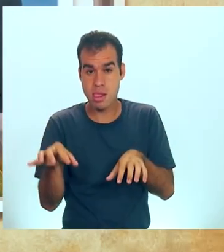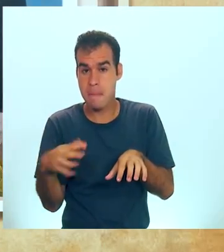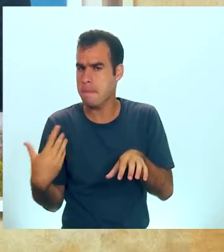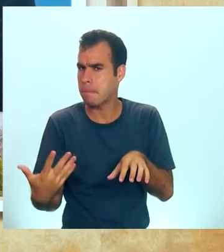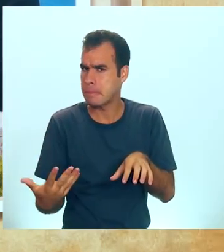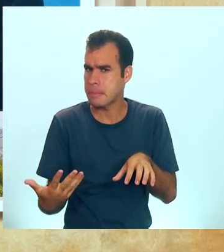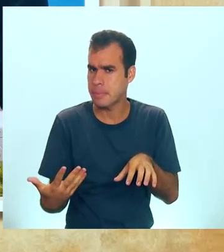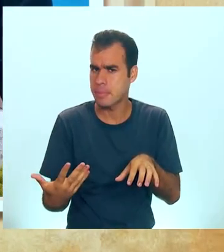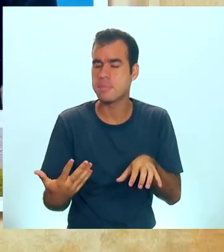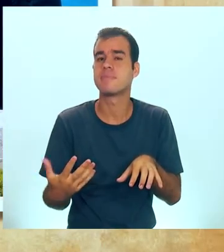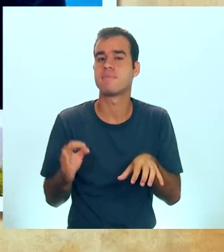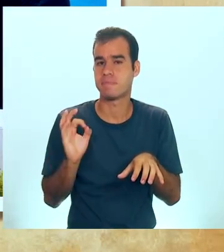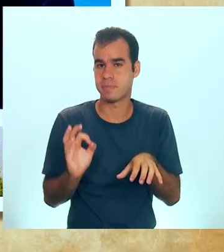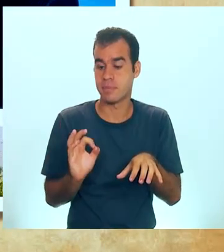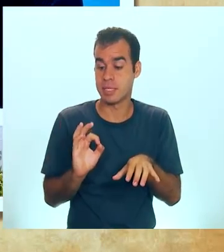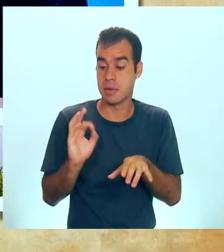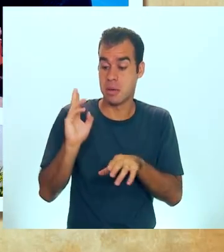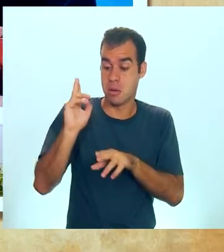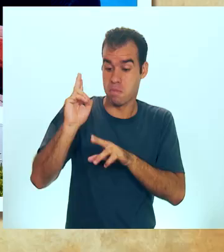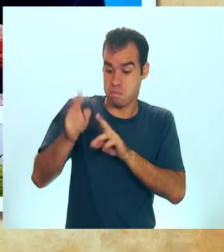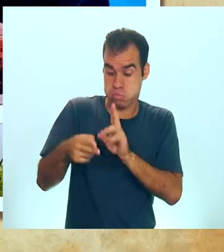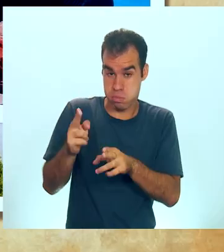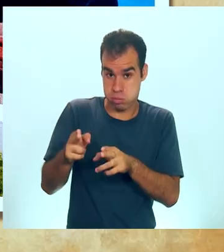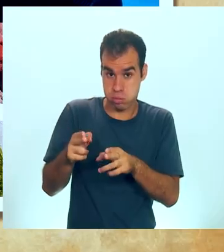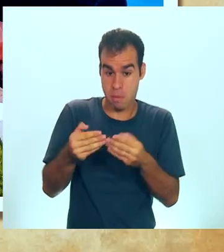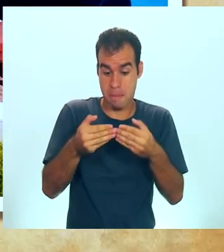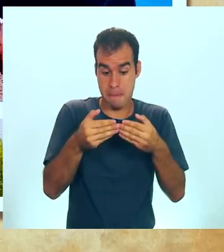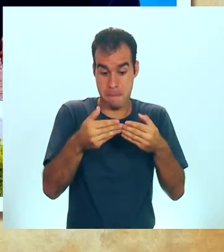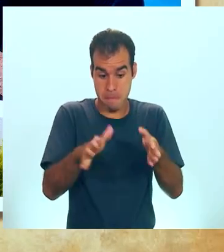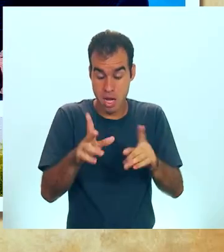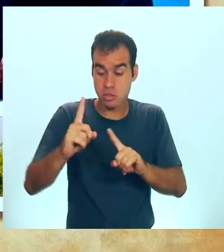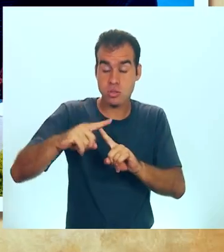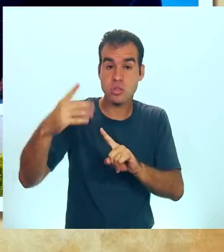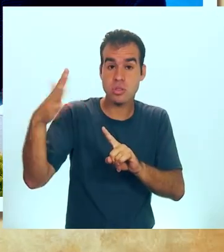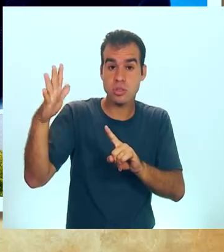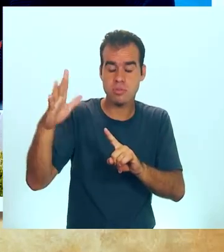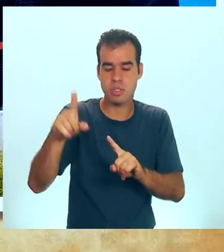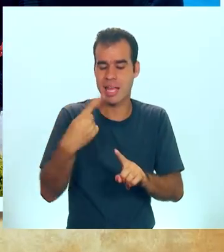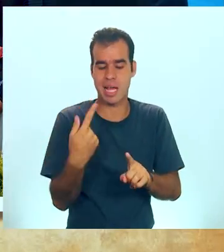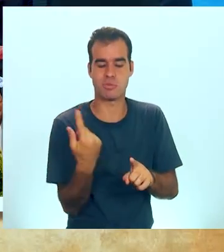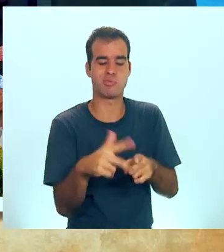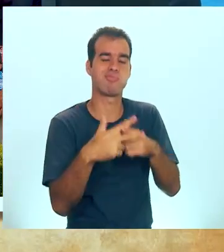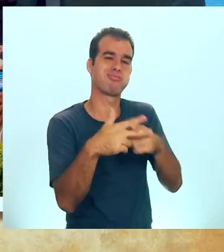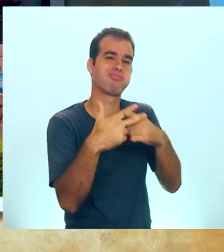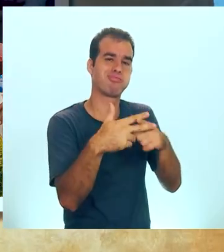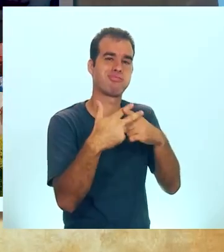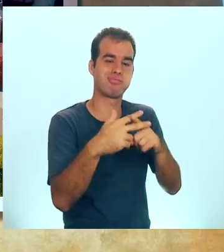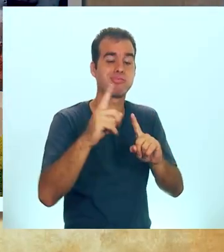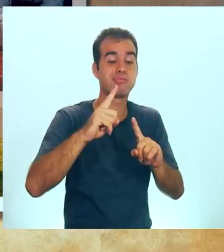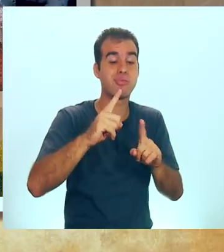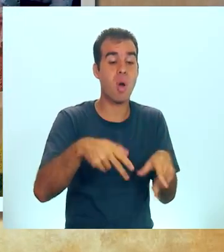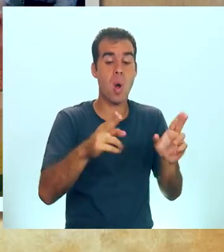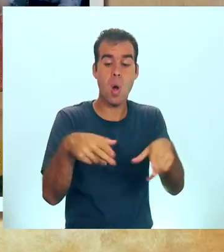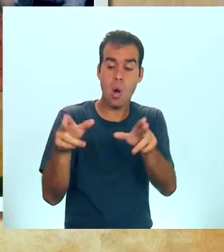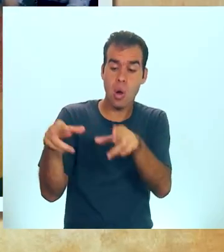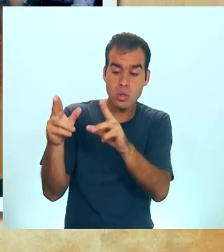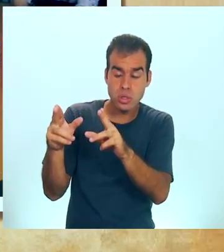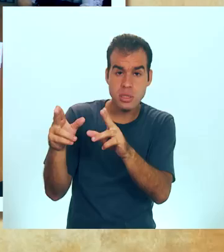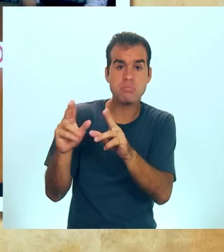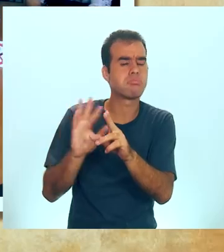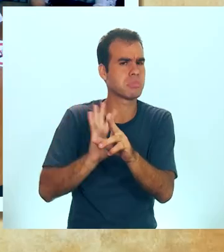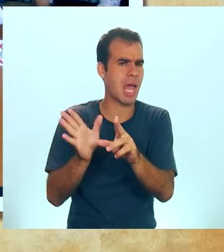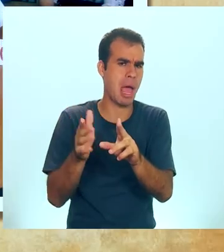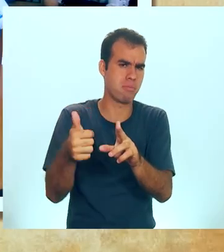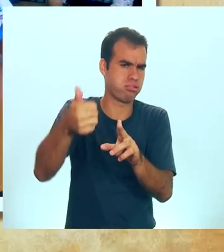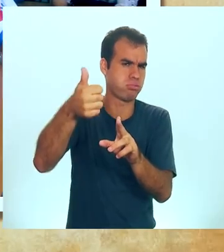para una vez que se indicara la reapertura del sector del turismo, nuestras instalaciones estuvieran en mejores condiciones, con una mejor calidad,